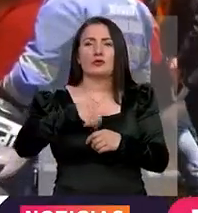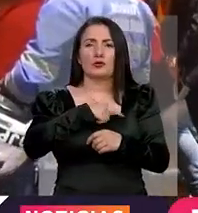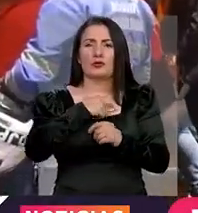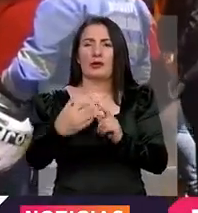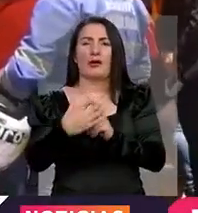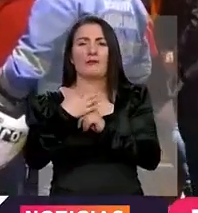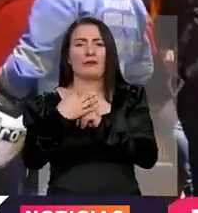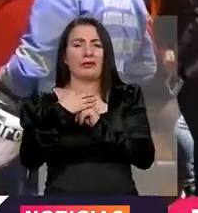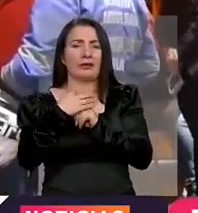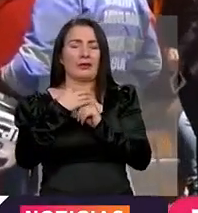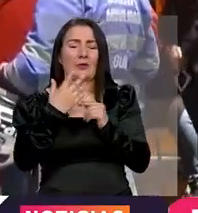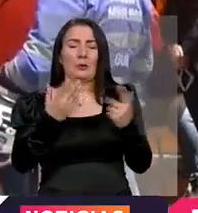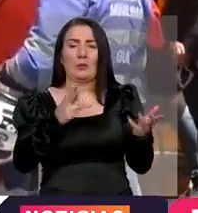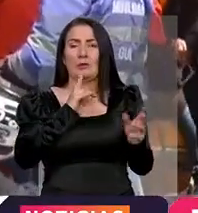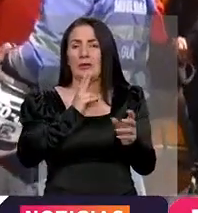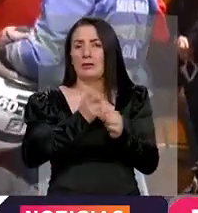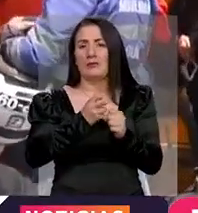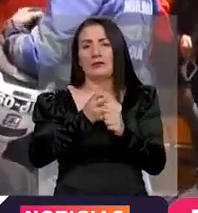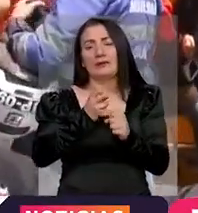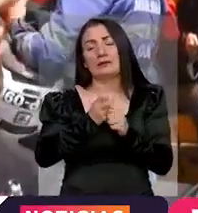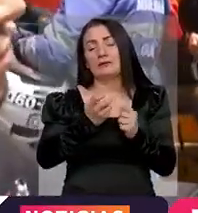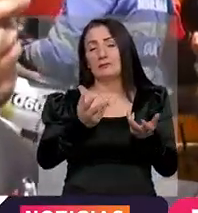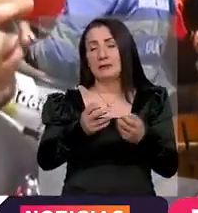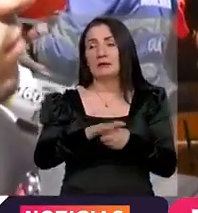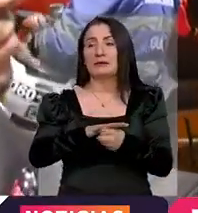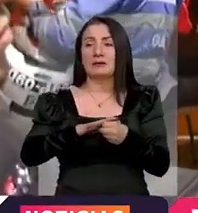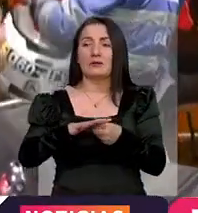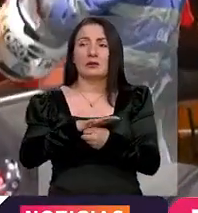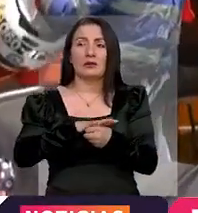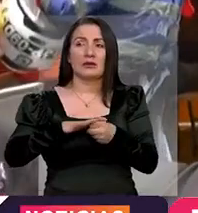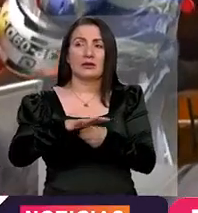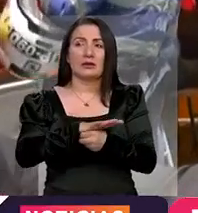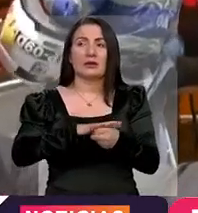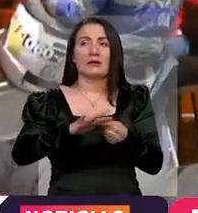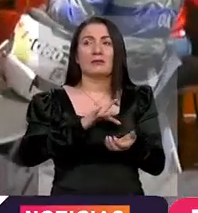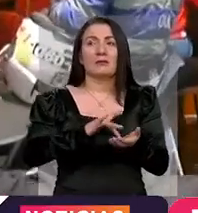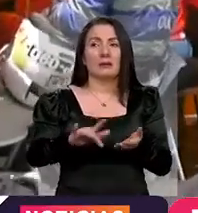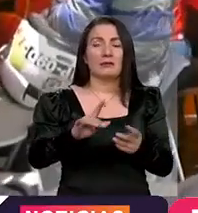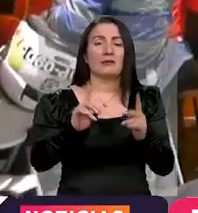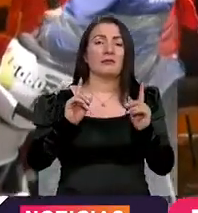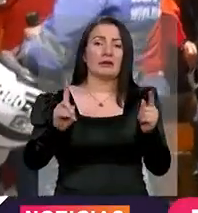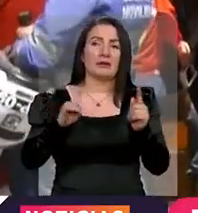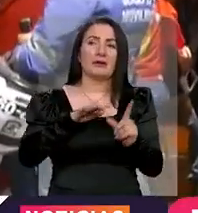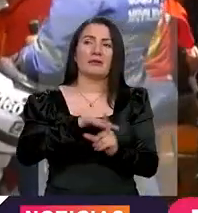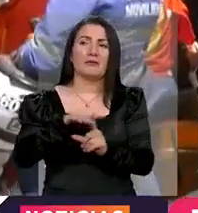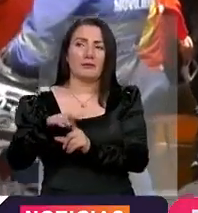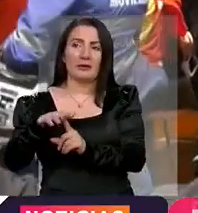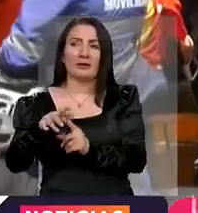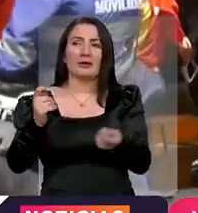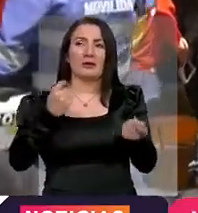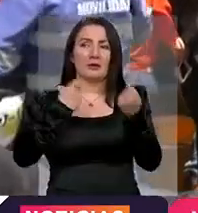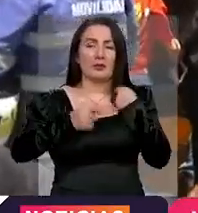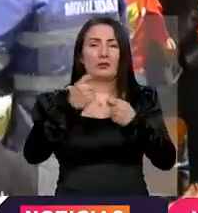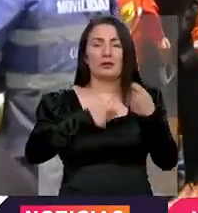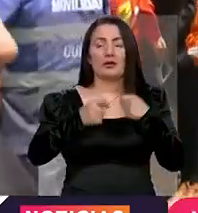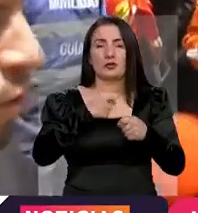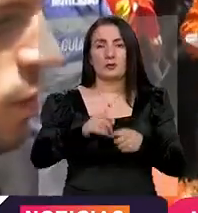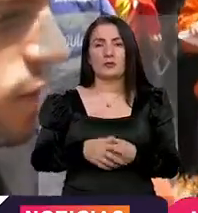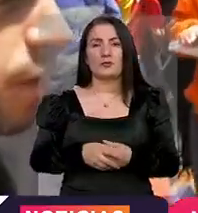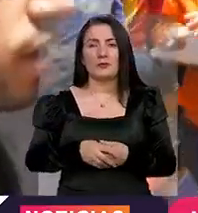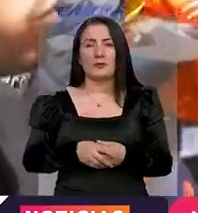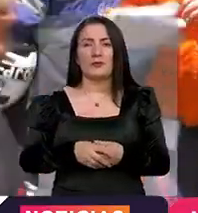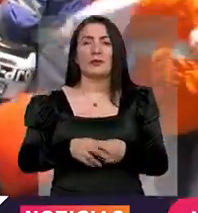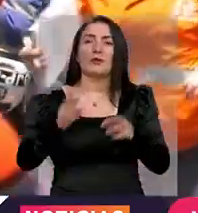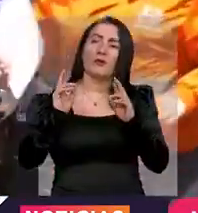estamos viendo afectados. Pues obviamente es una situación de emergencia, pero sí está afectando bastante el comercio de la zona. Bueno,